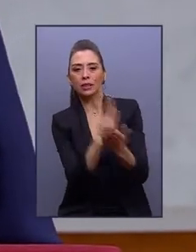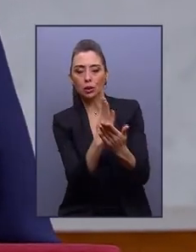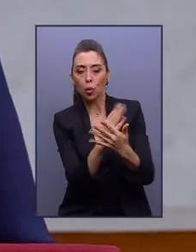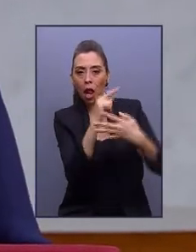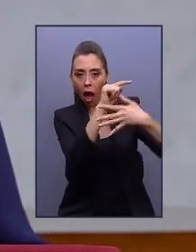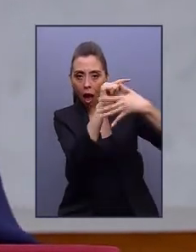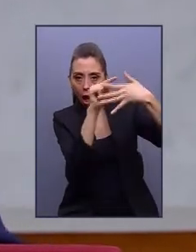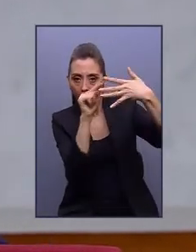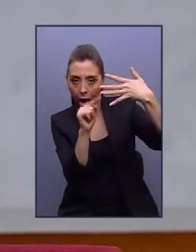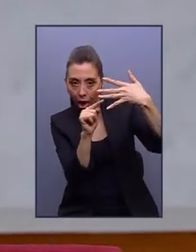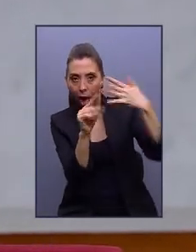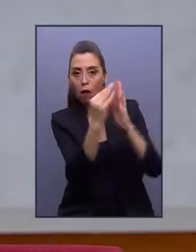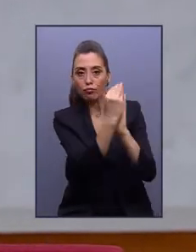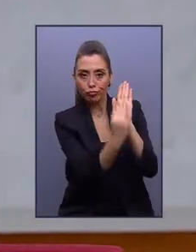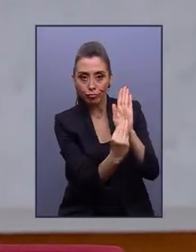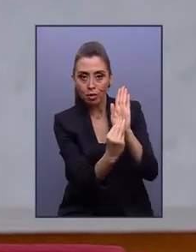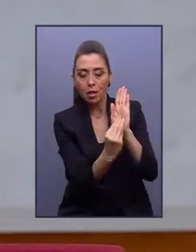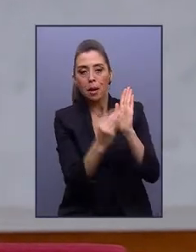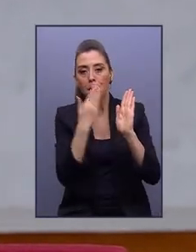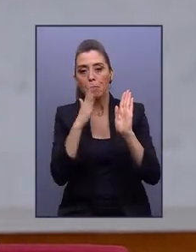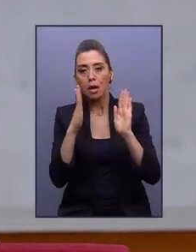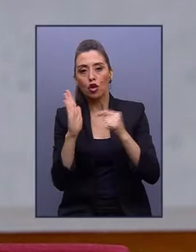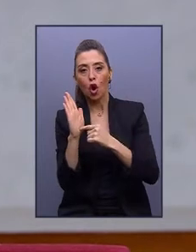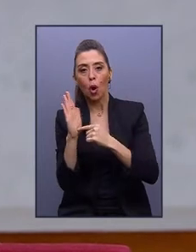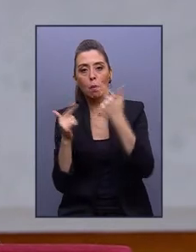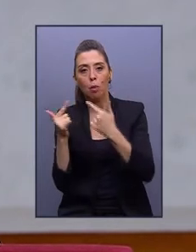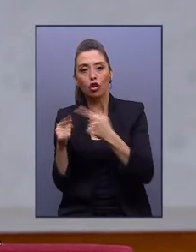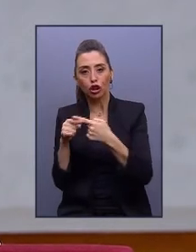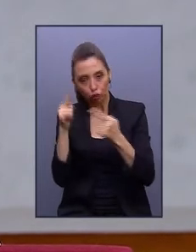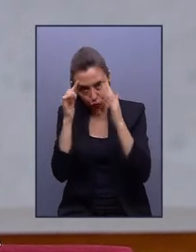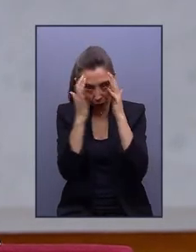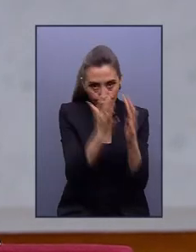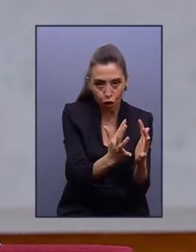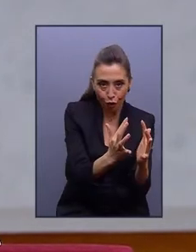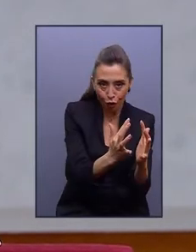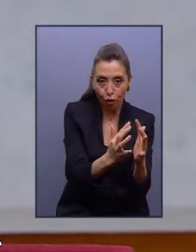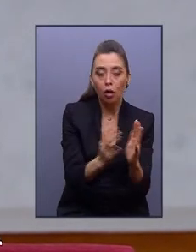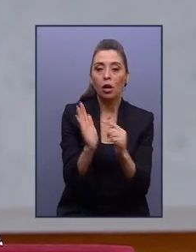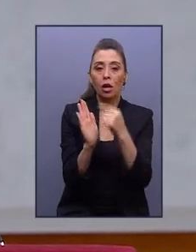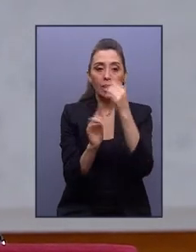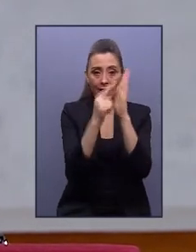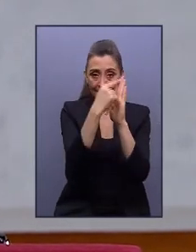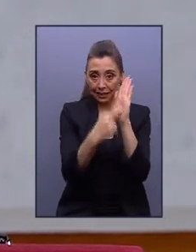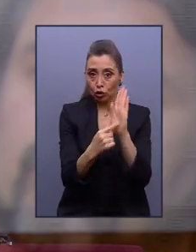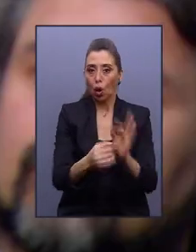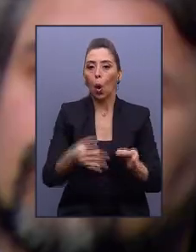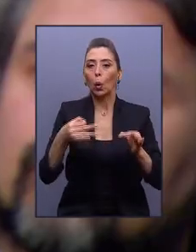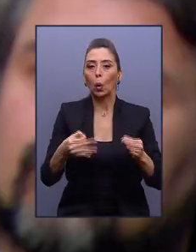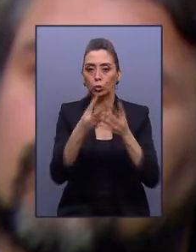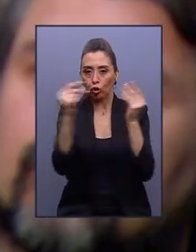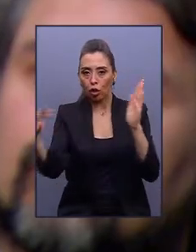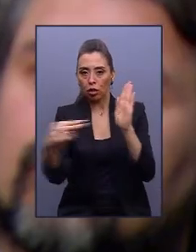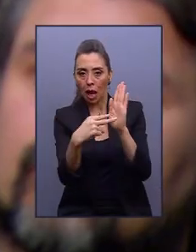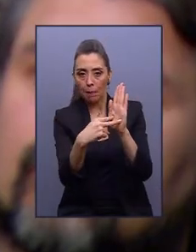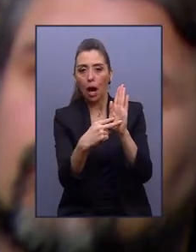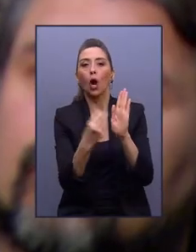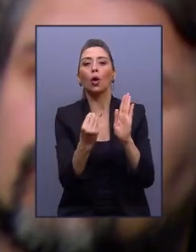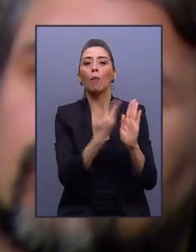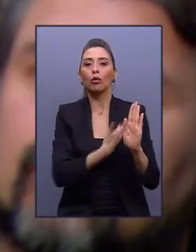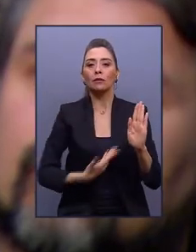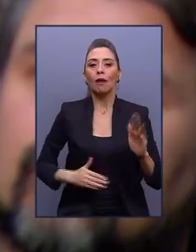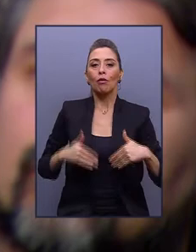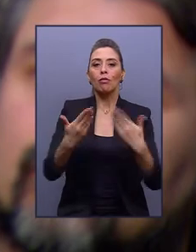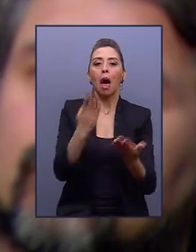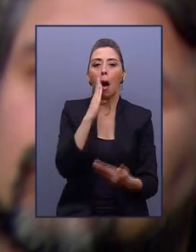que permiten enfocar mejor las políticas sociales. Así, hoy tenemos un instrumento más justo y transparente para la designación de